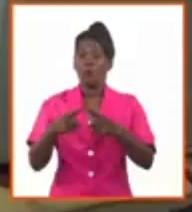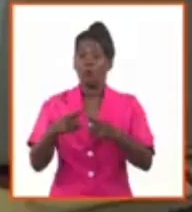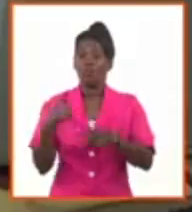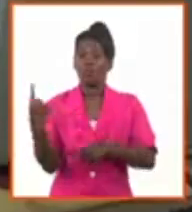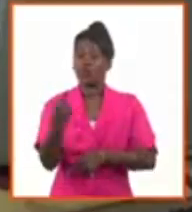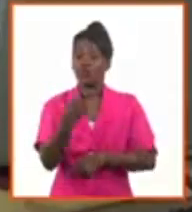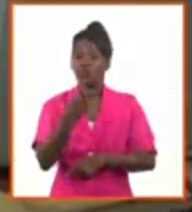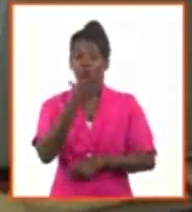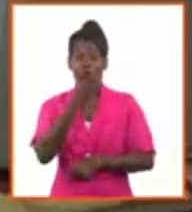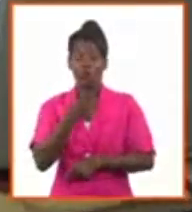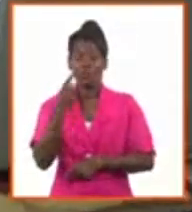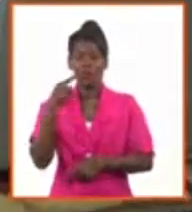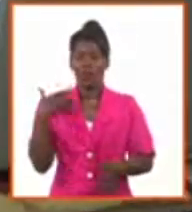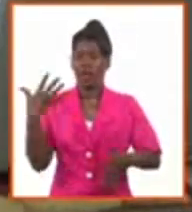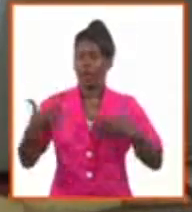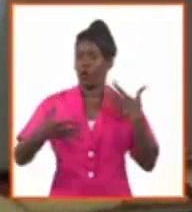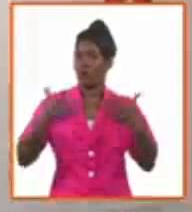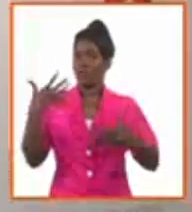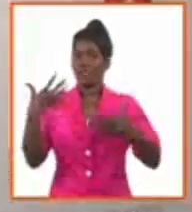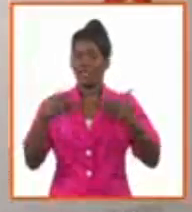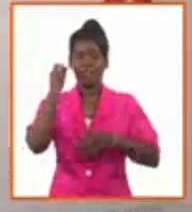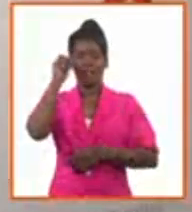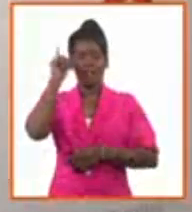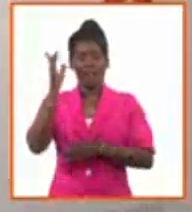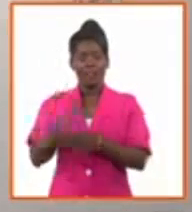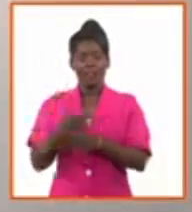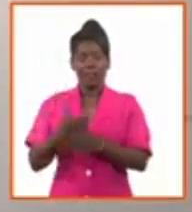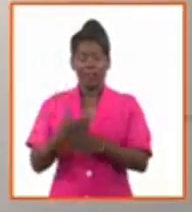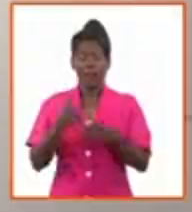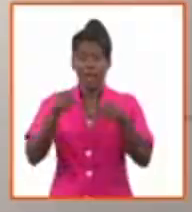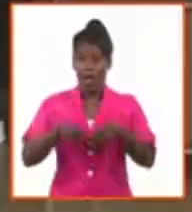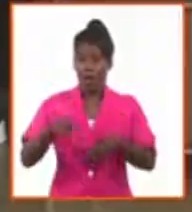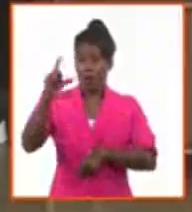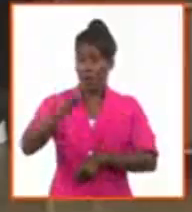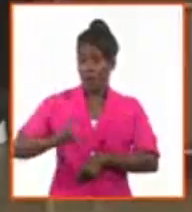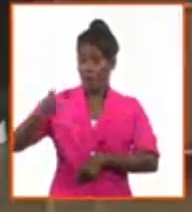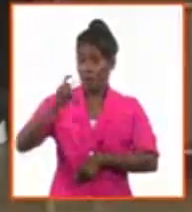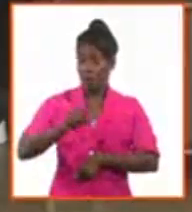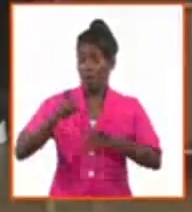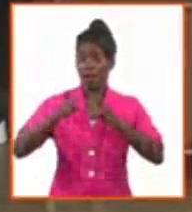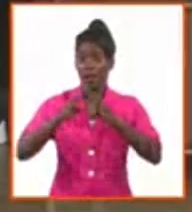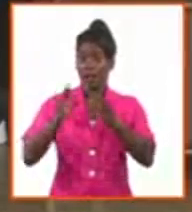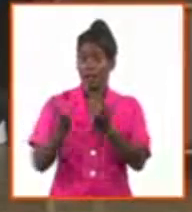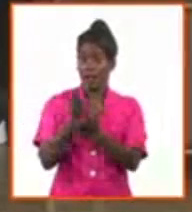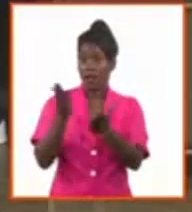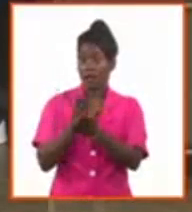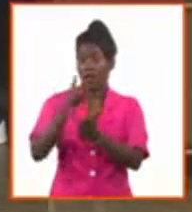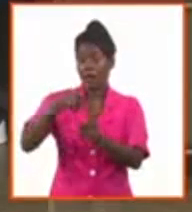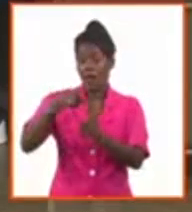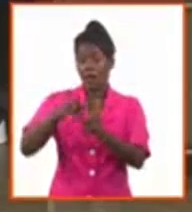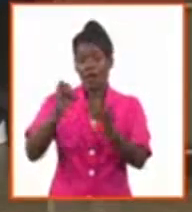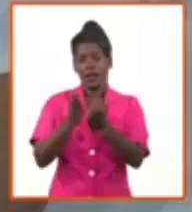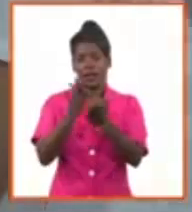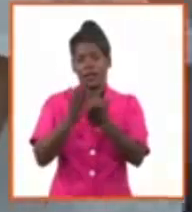principal escenario en las brigadas. En la Casa de Altos Estudios Ignacio Gramonte y la de Ciencias Médicas Carlos J. Finlay